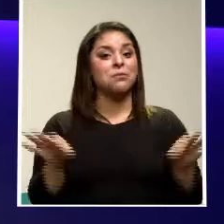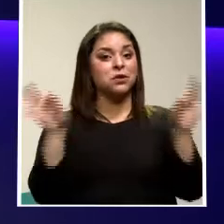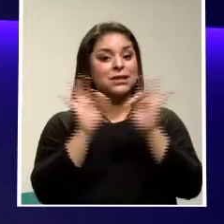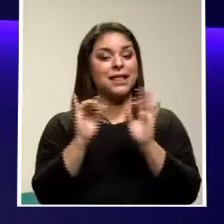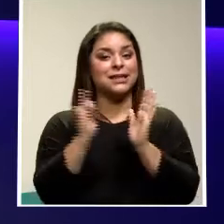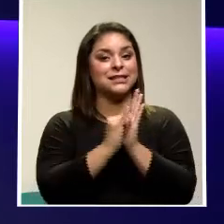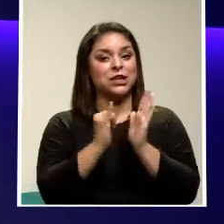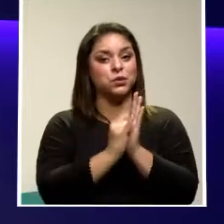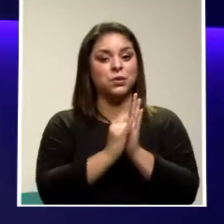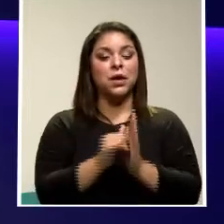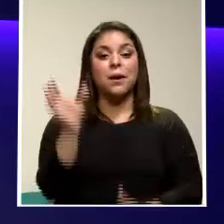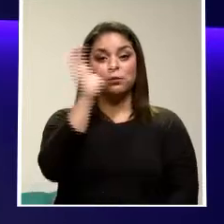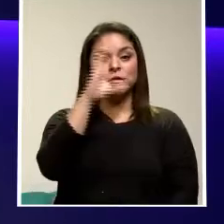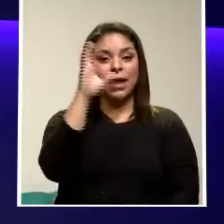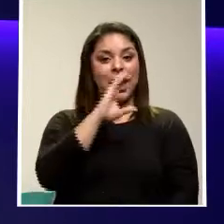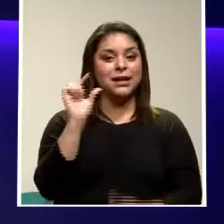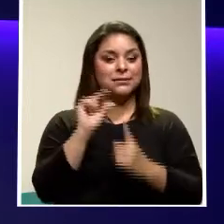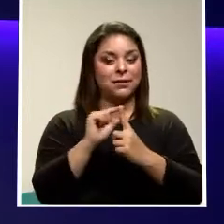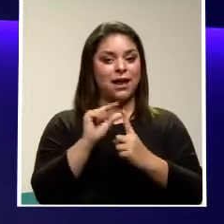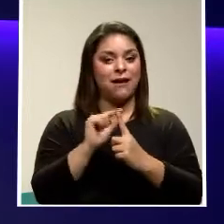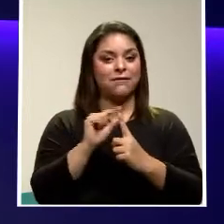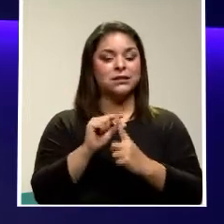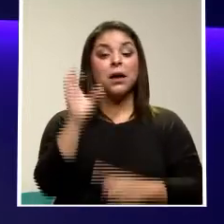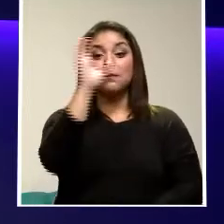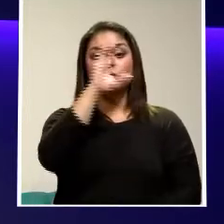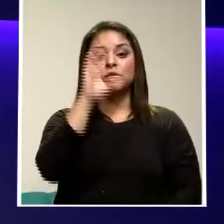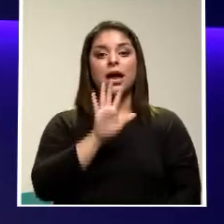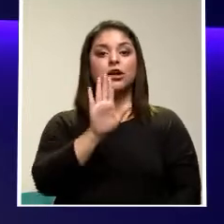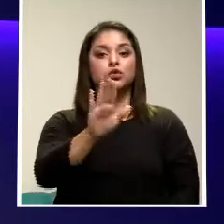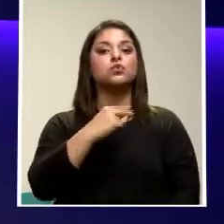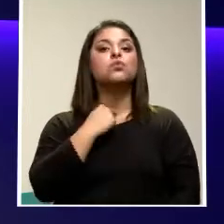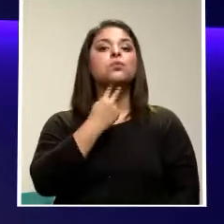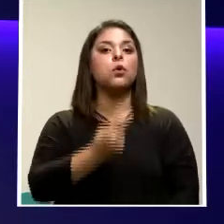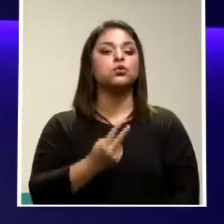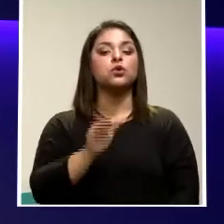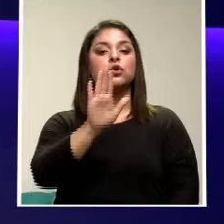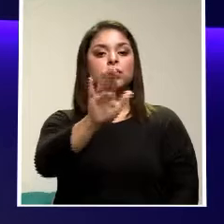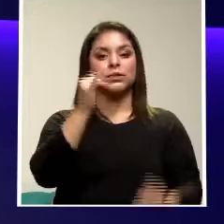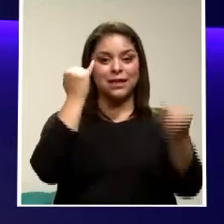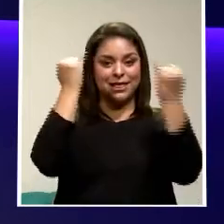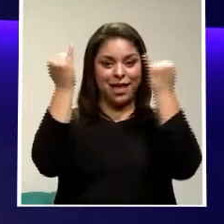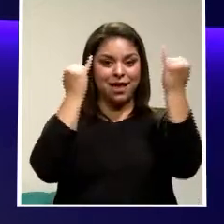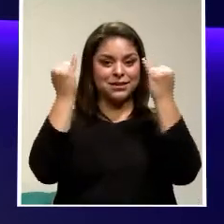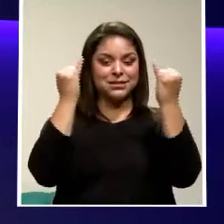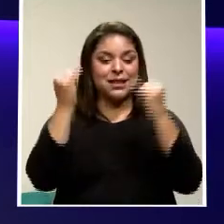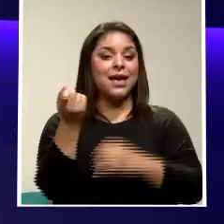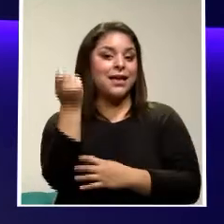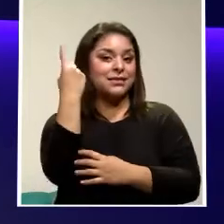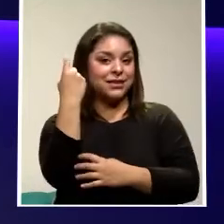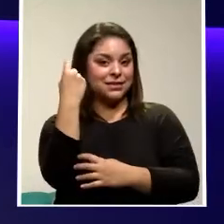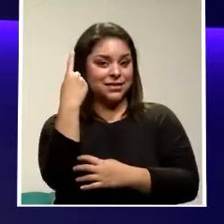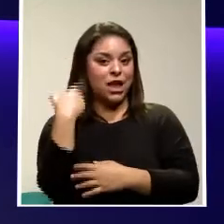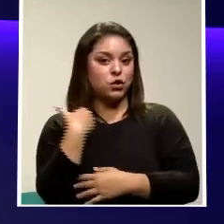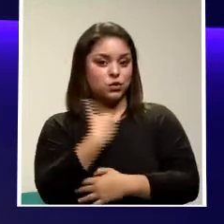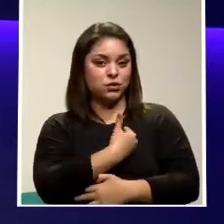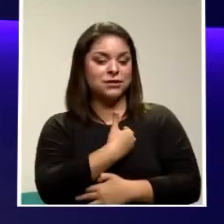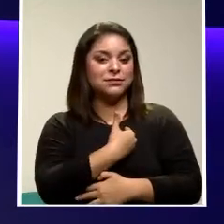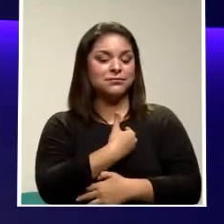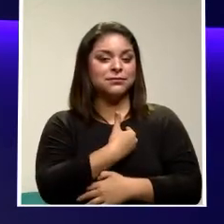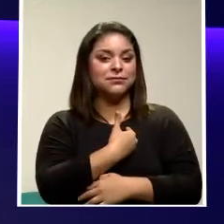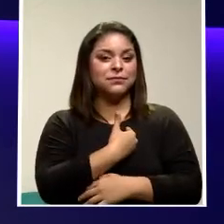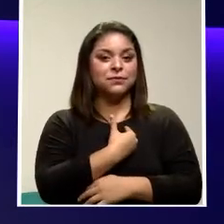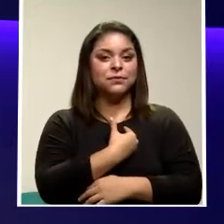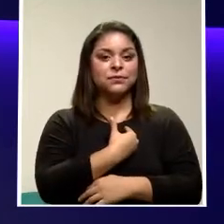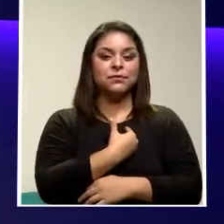eso. Buscar las palabras, buscar nuestra voz, nuestras ideas, entendernos a partir